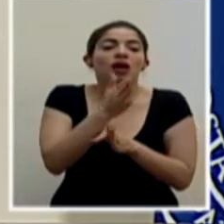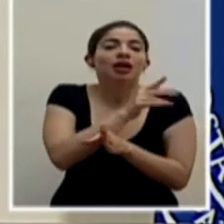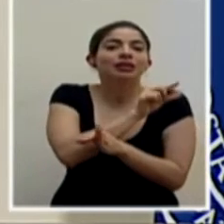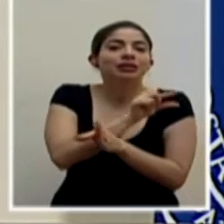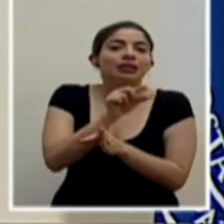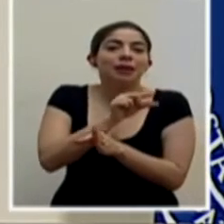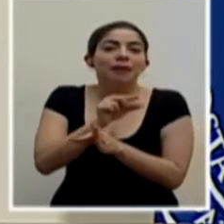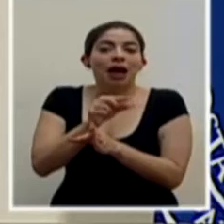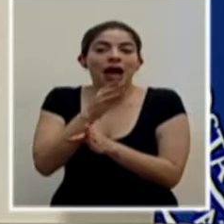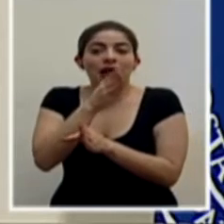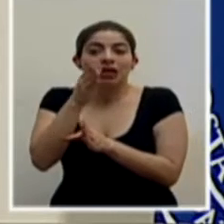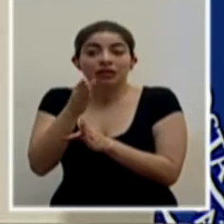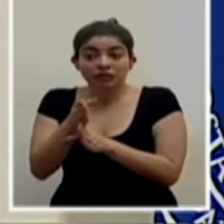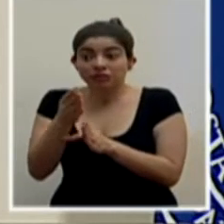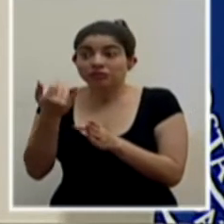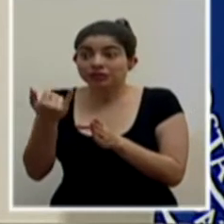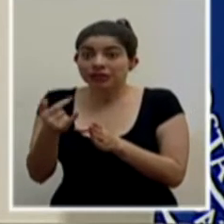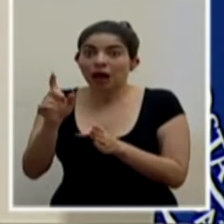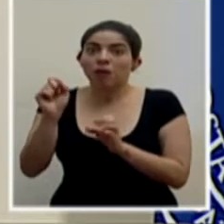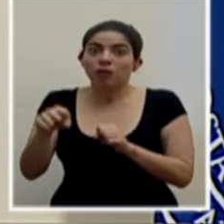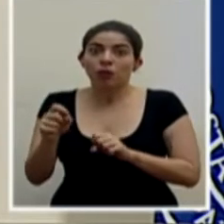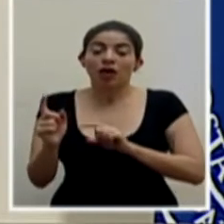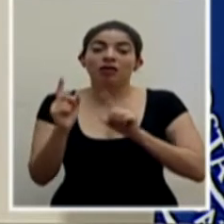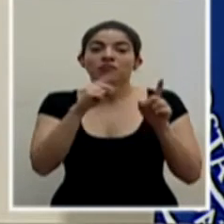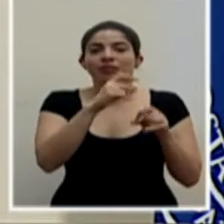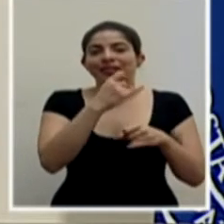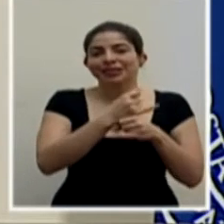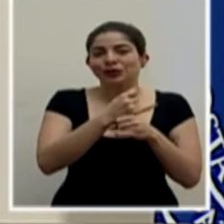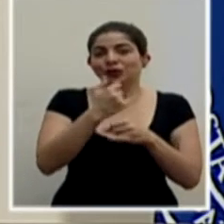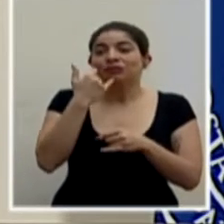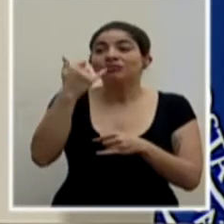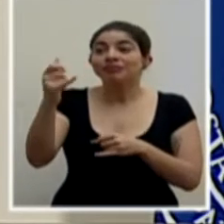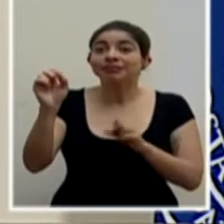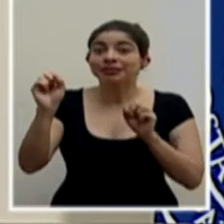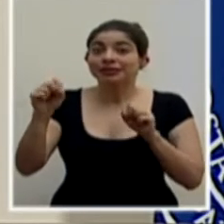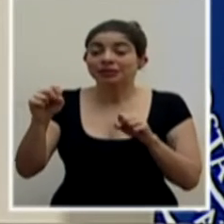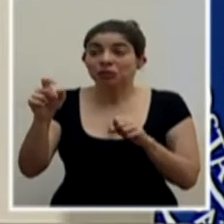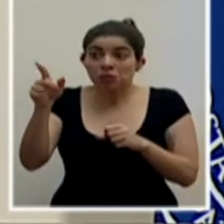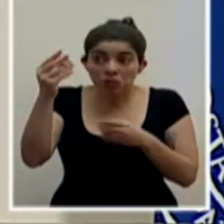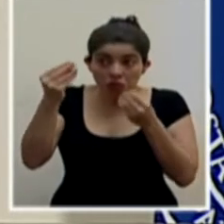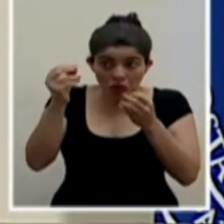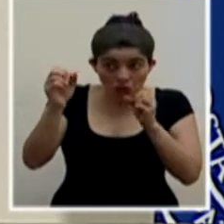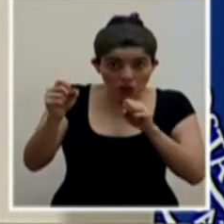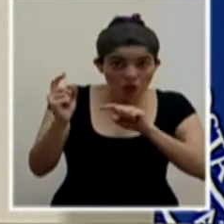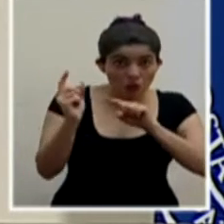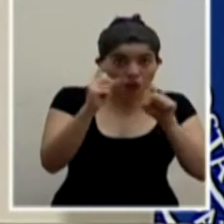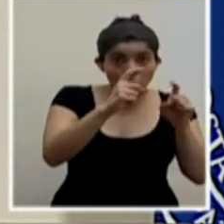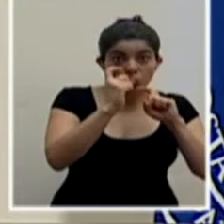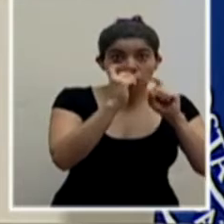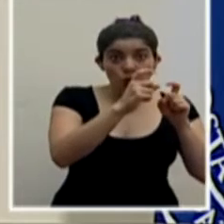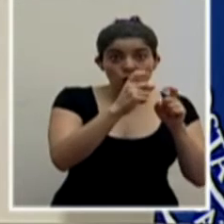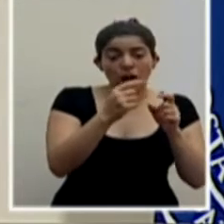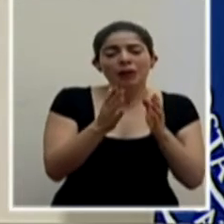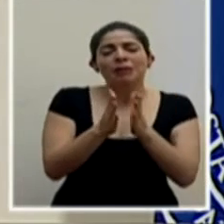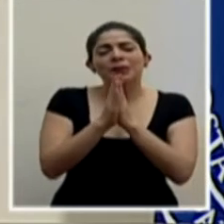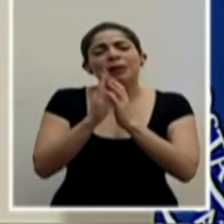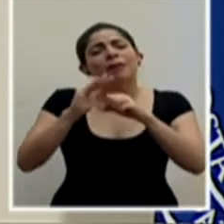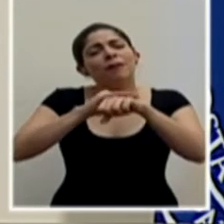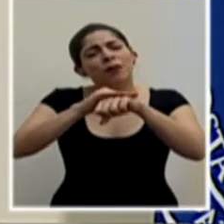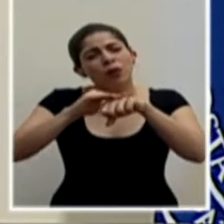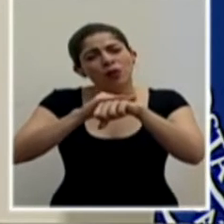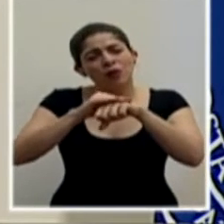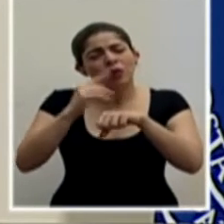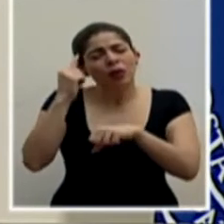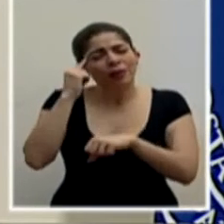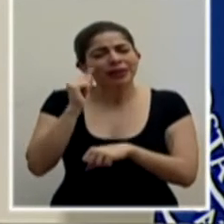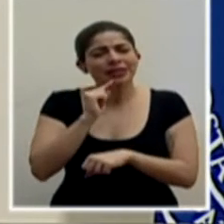pero una vez que son llamados por la institución para que consideren una donación, les pedimos que por favor lo